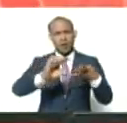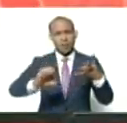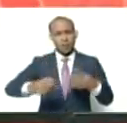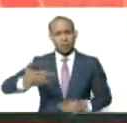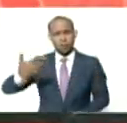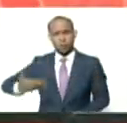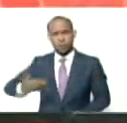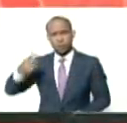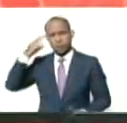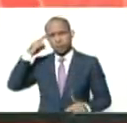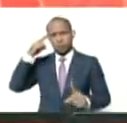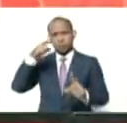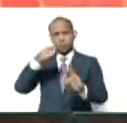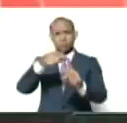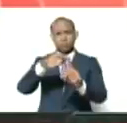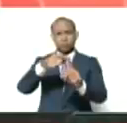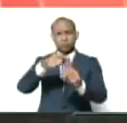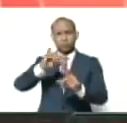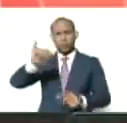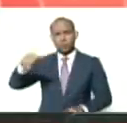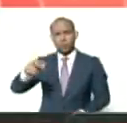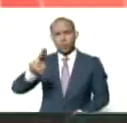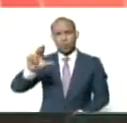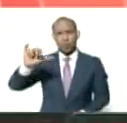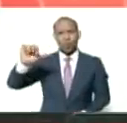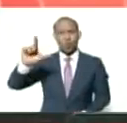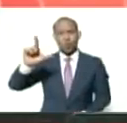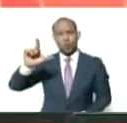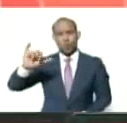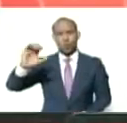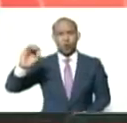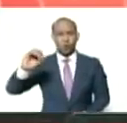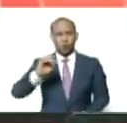primordial, Julio César León Heredia.